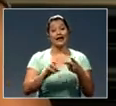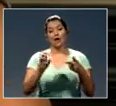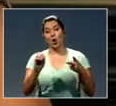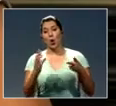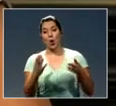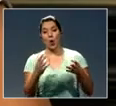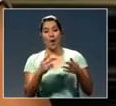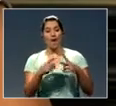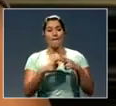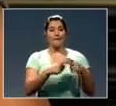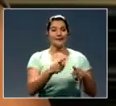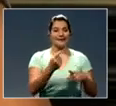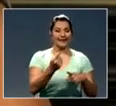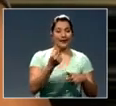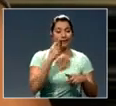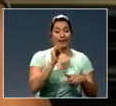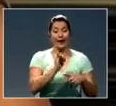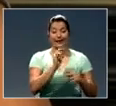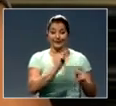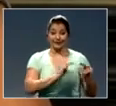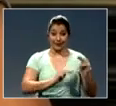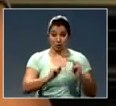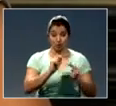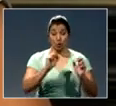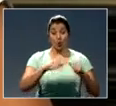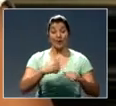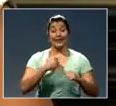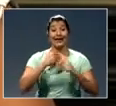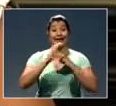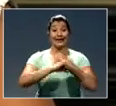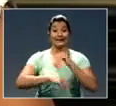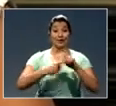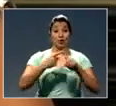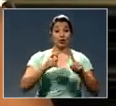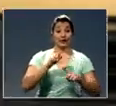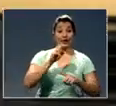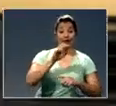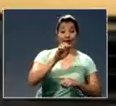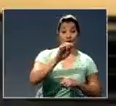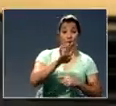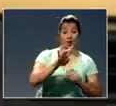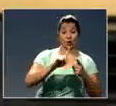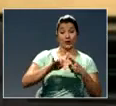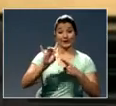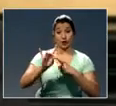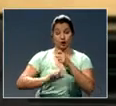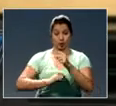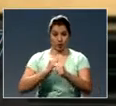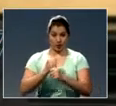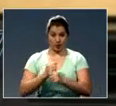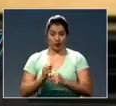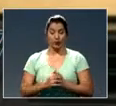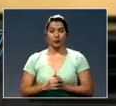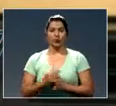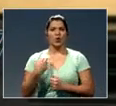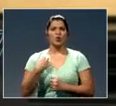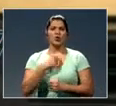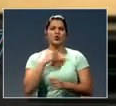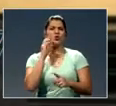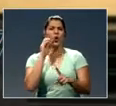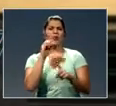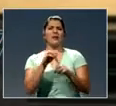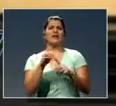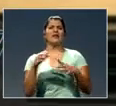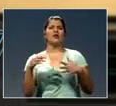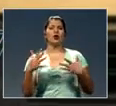de negocios van a tener penas de 4 a 8 años. Tiene como propósito mejorar